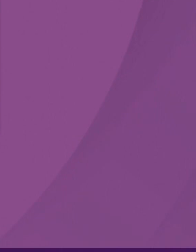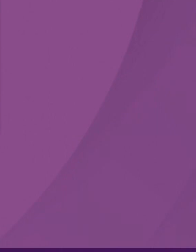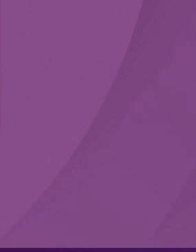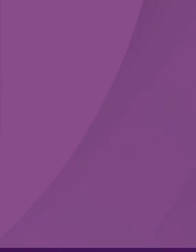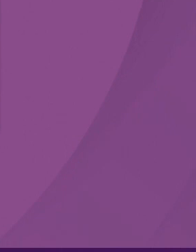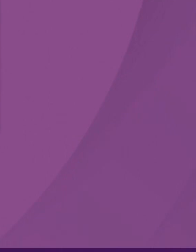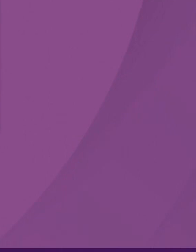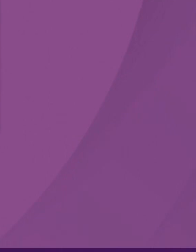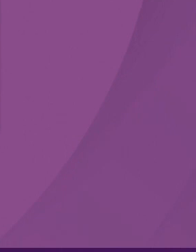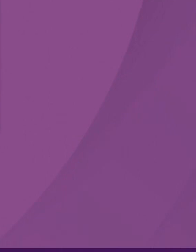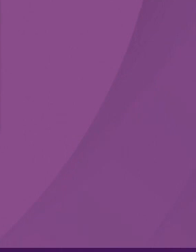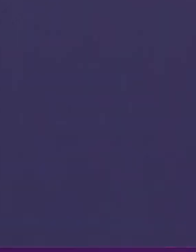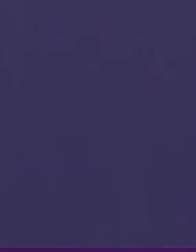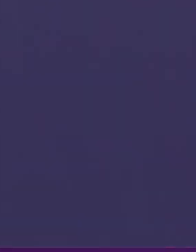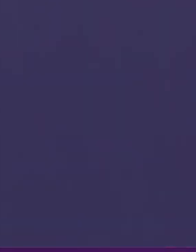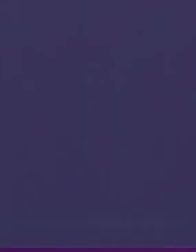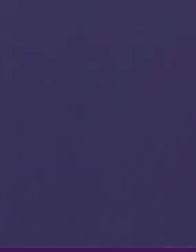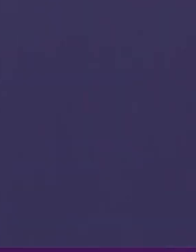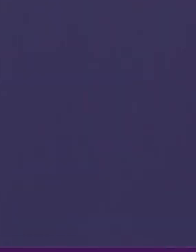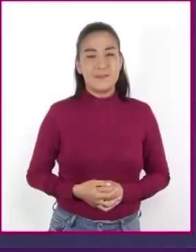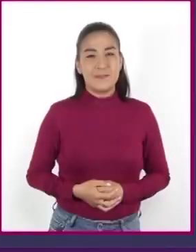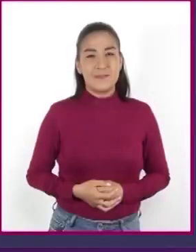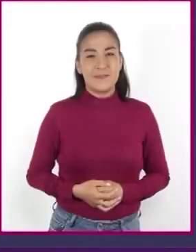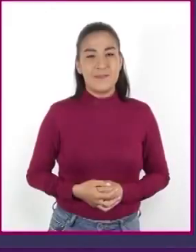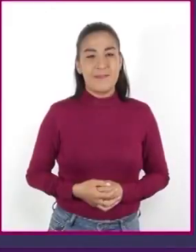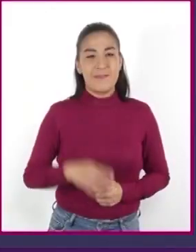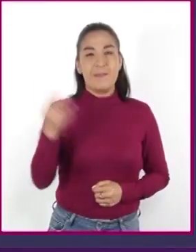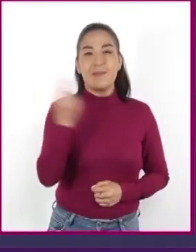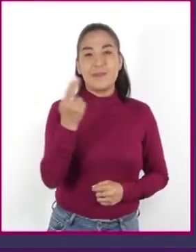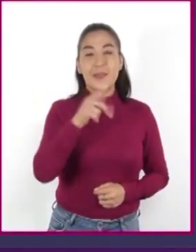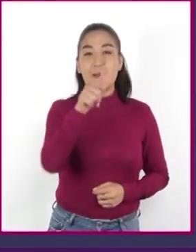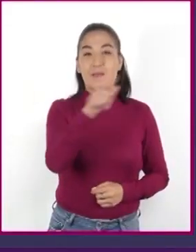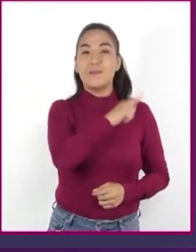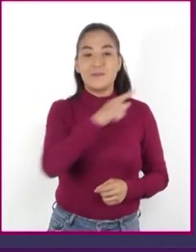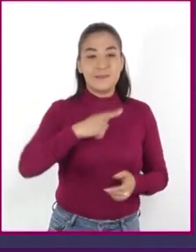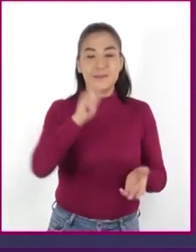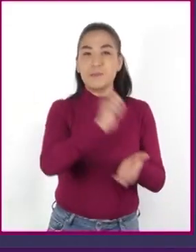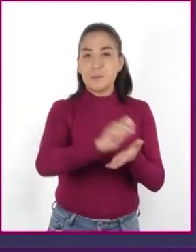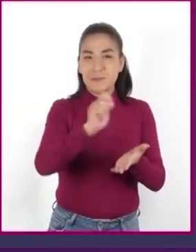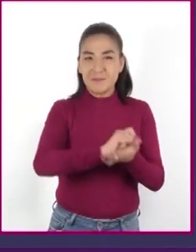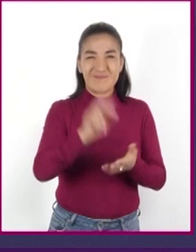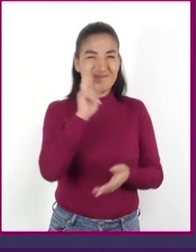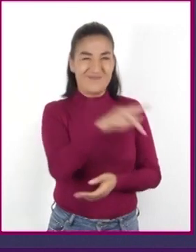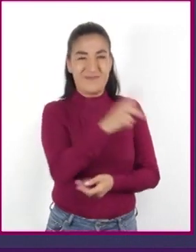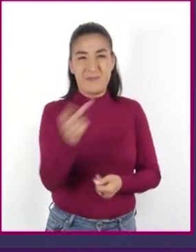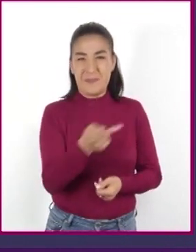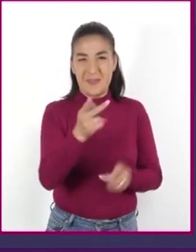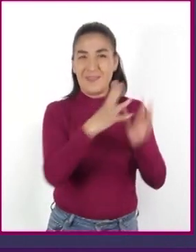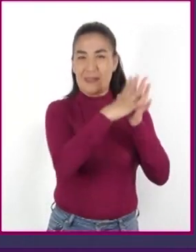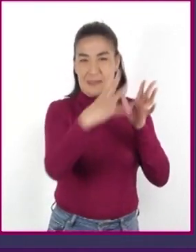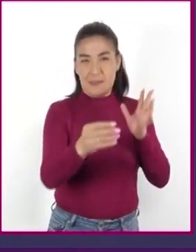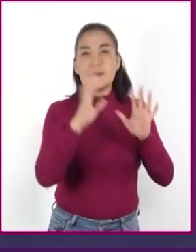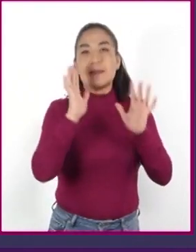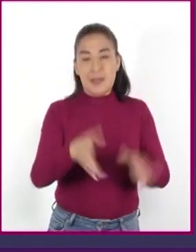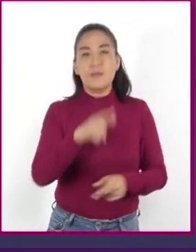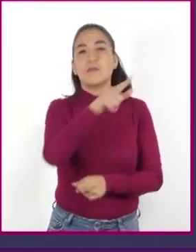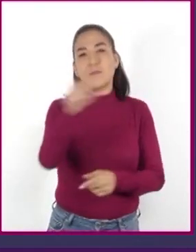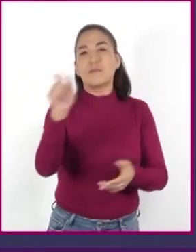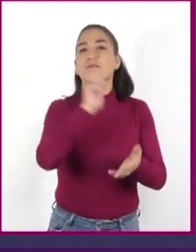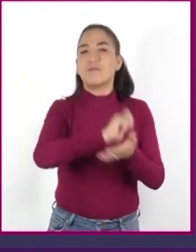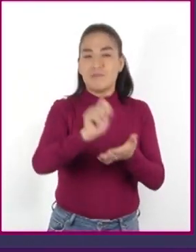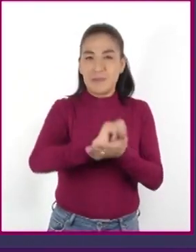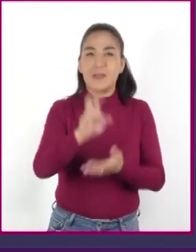son naturales? Necesitan anotar las preguntas que se han planteado para después resolverlas con lo aprendido en la